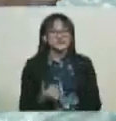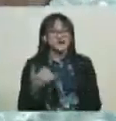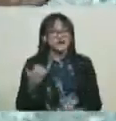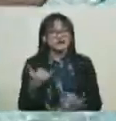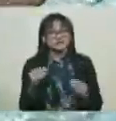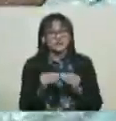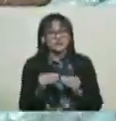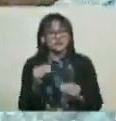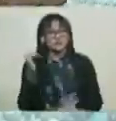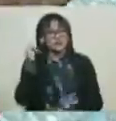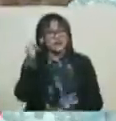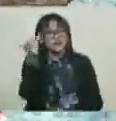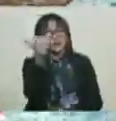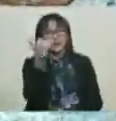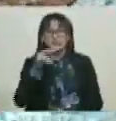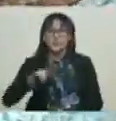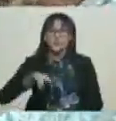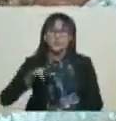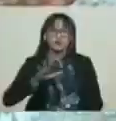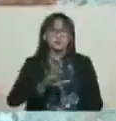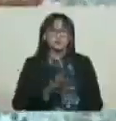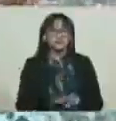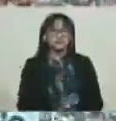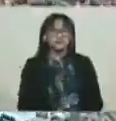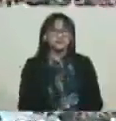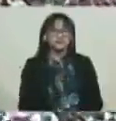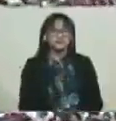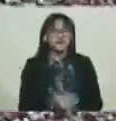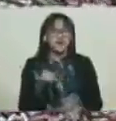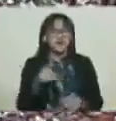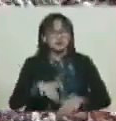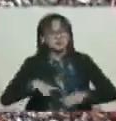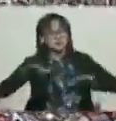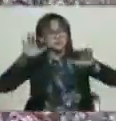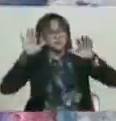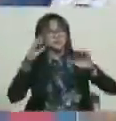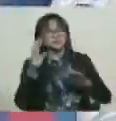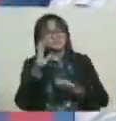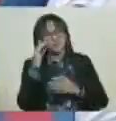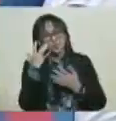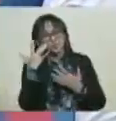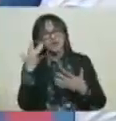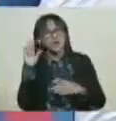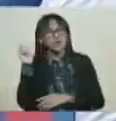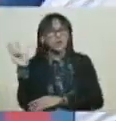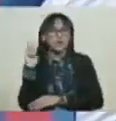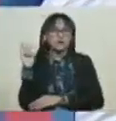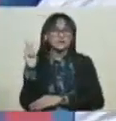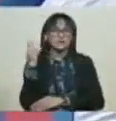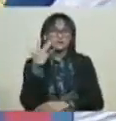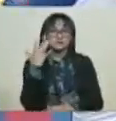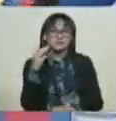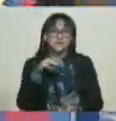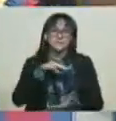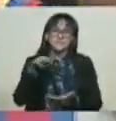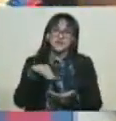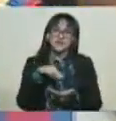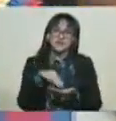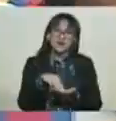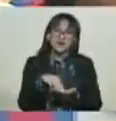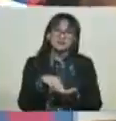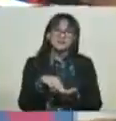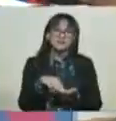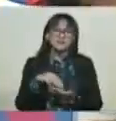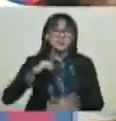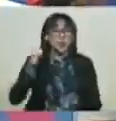pasado en nada vamos a hacer una ola para que lo vean en washington en miami en